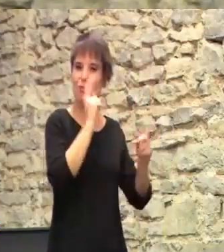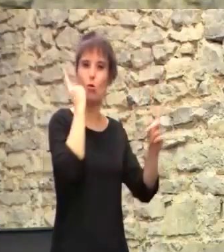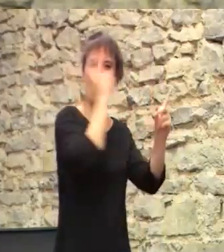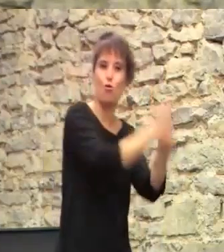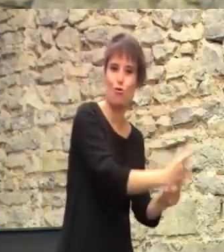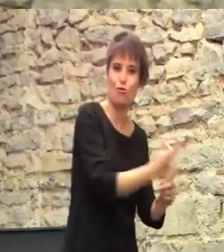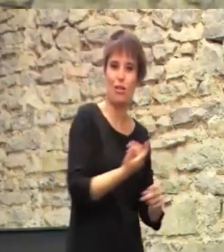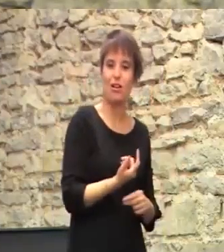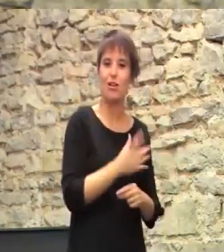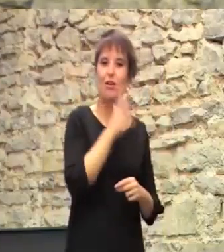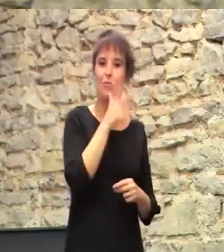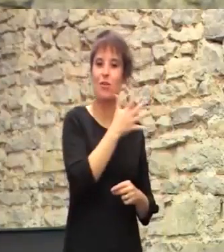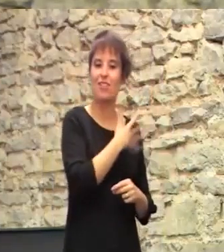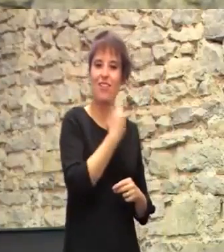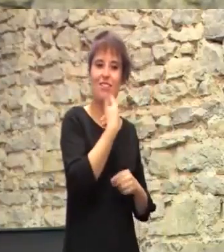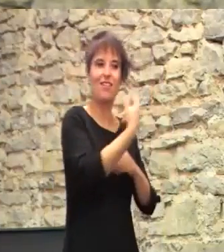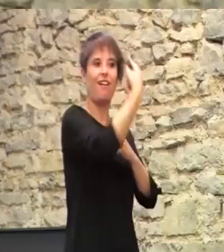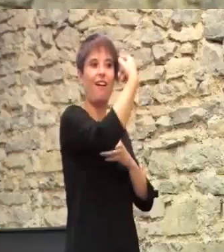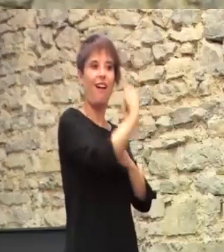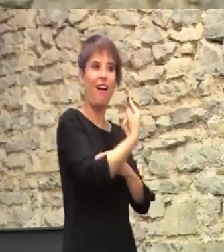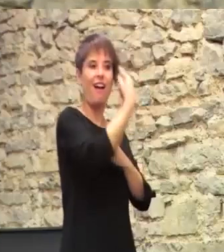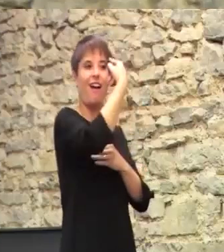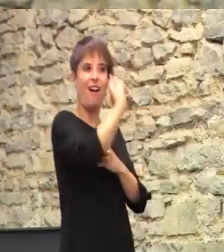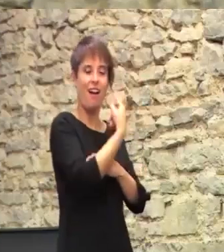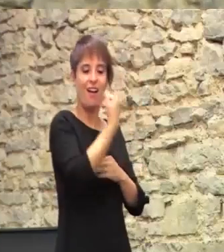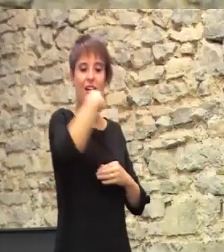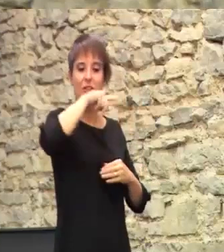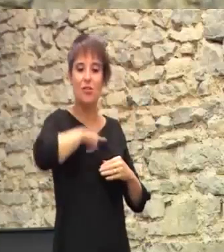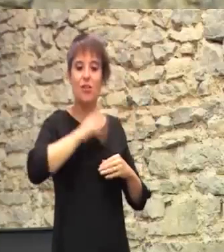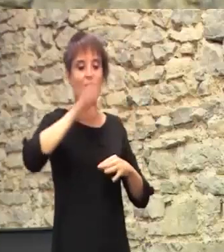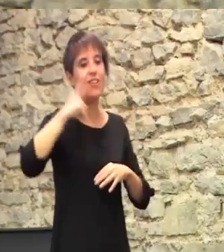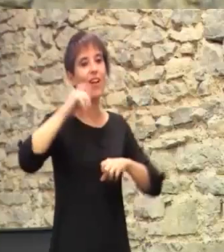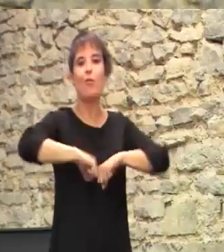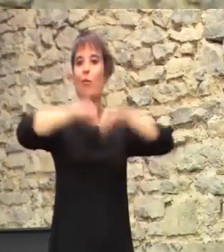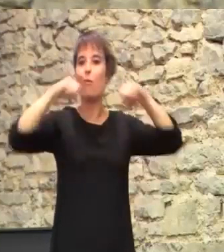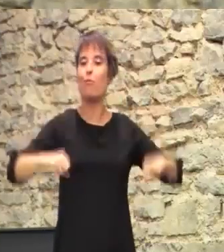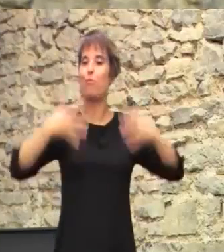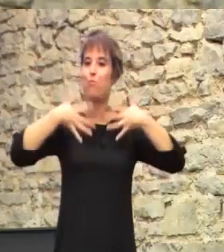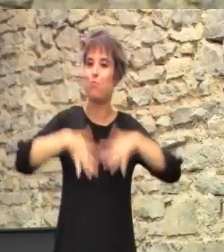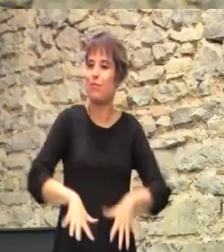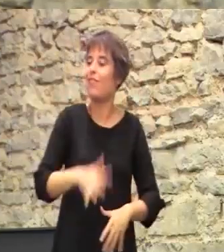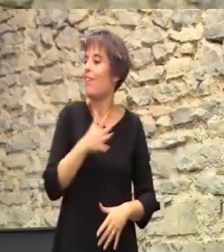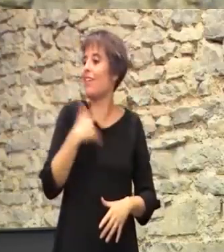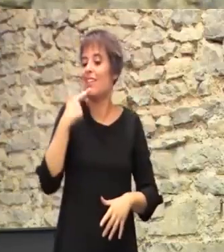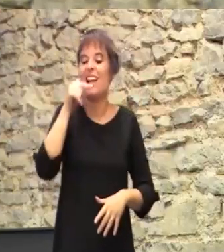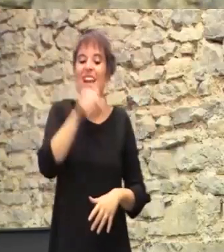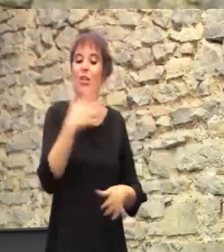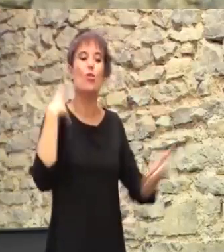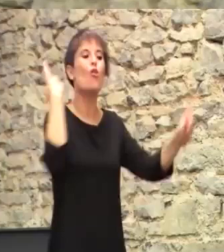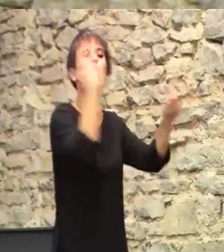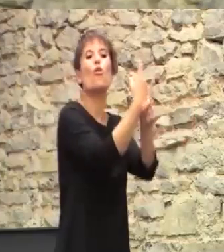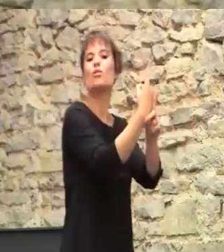grueso nosotras cada vez más ampliamos el umbral de lo evidente con lo evidente ya no vamos